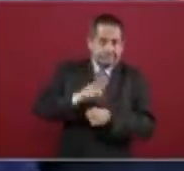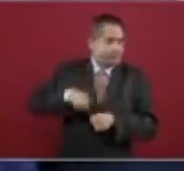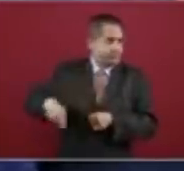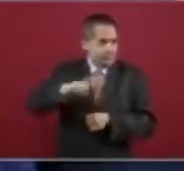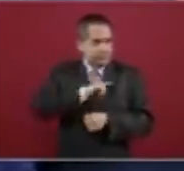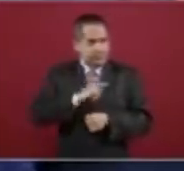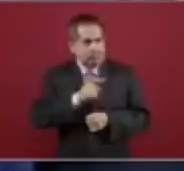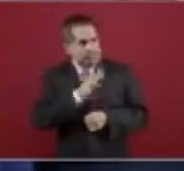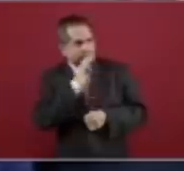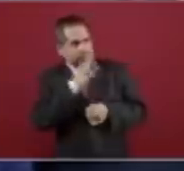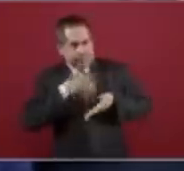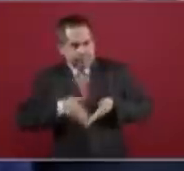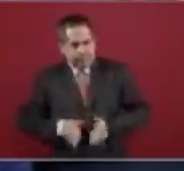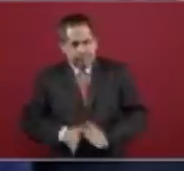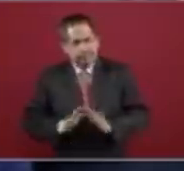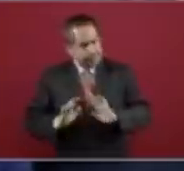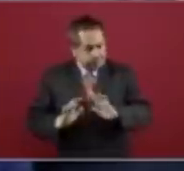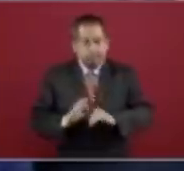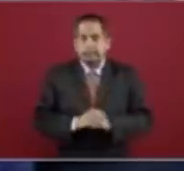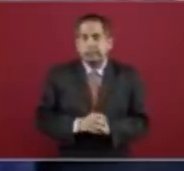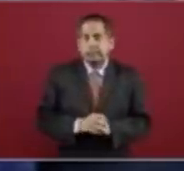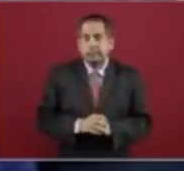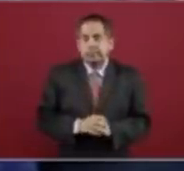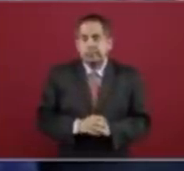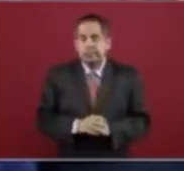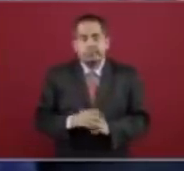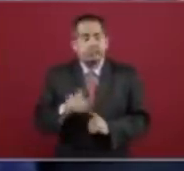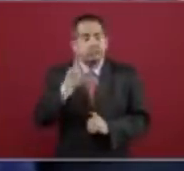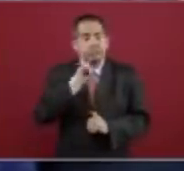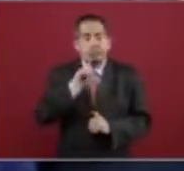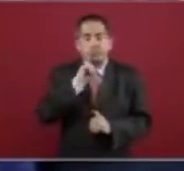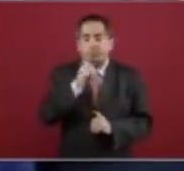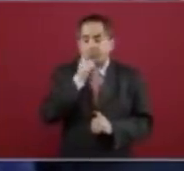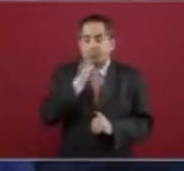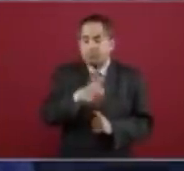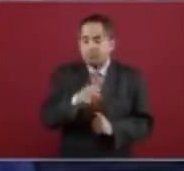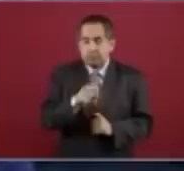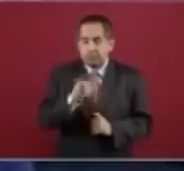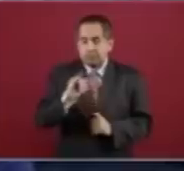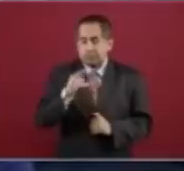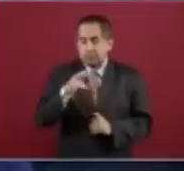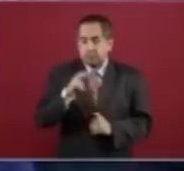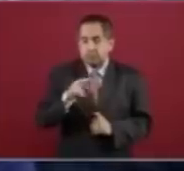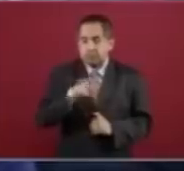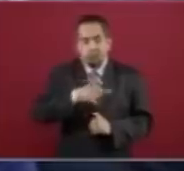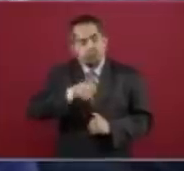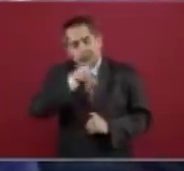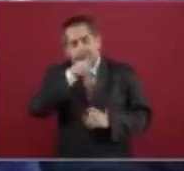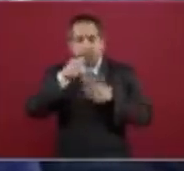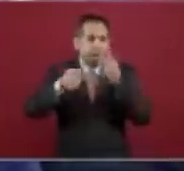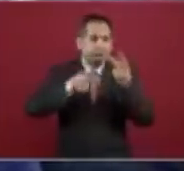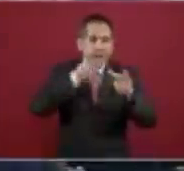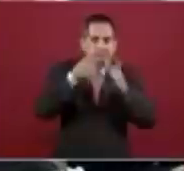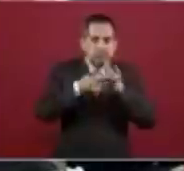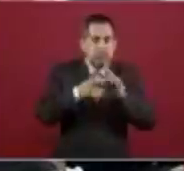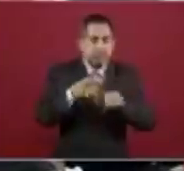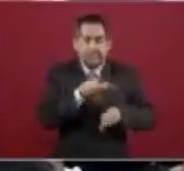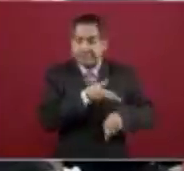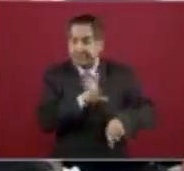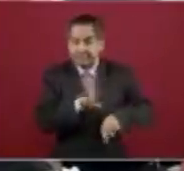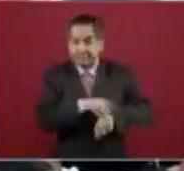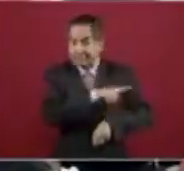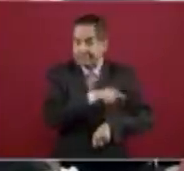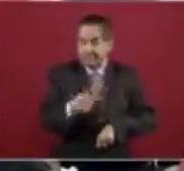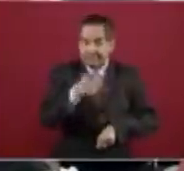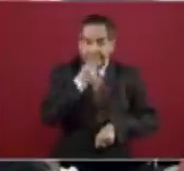de una gran madre. La mujer policía Dinora Valdés tomó el micrófono en el evento sin autorización